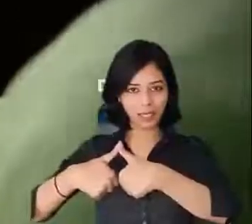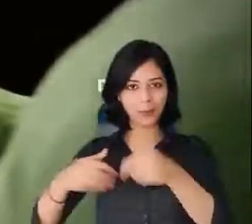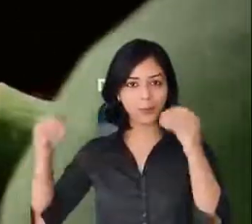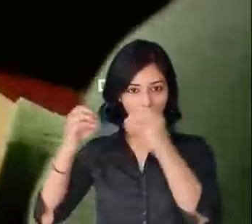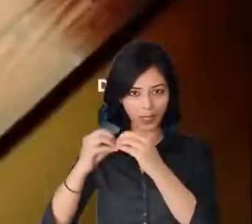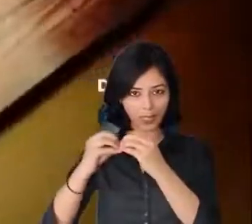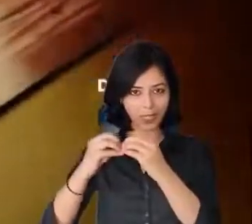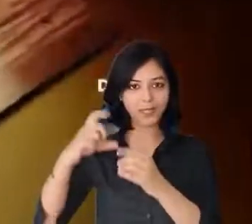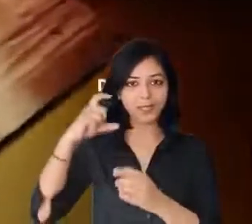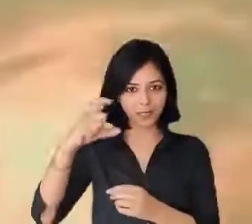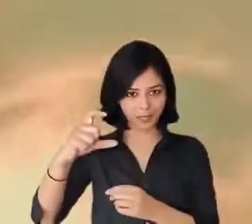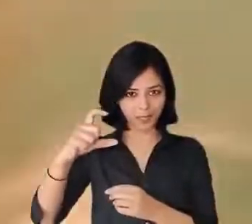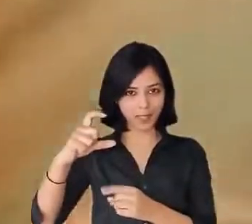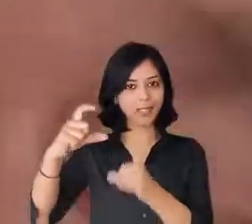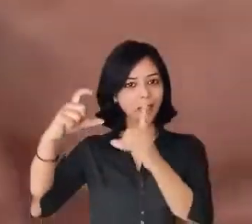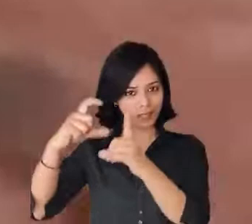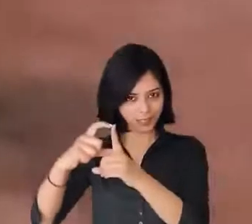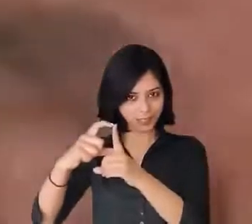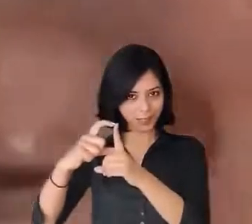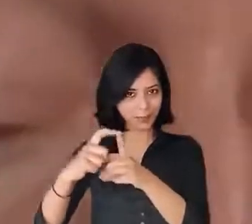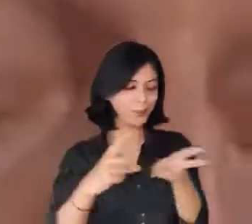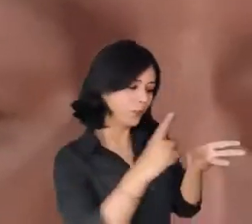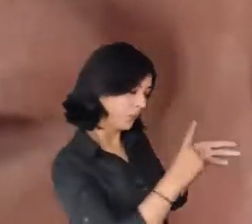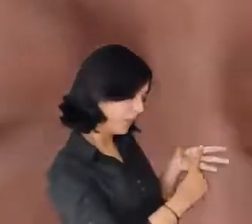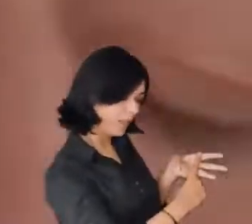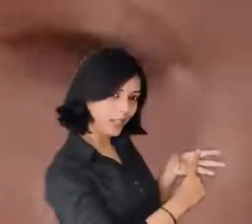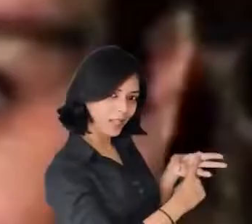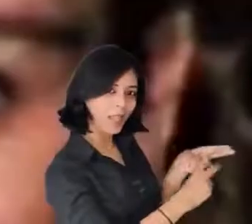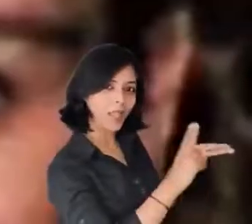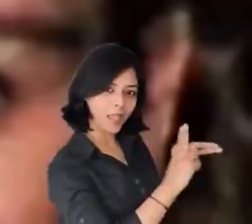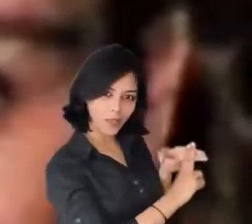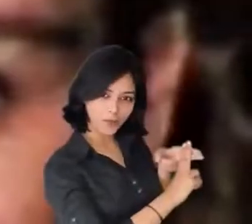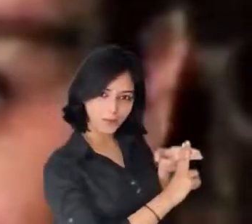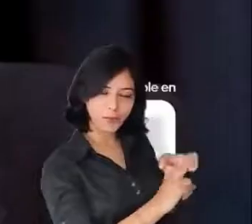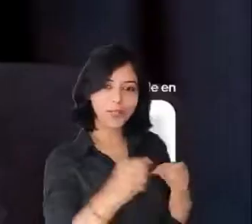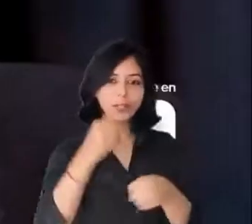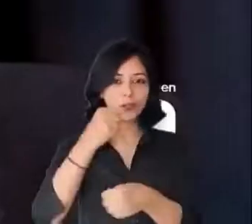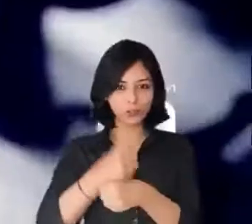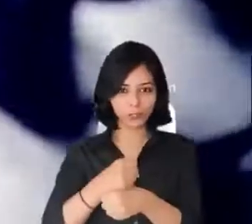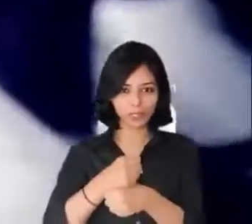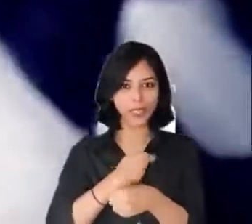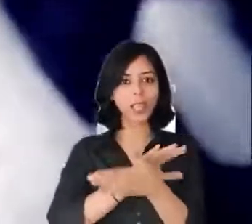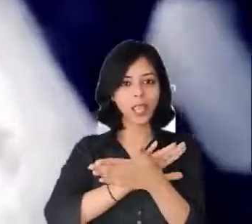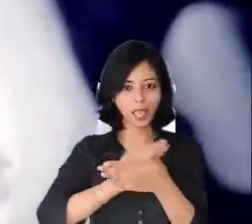Tomé una fotografía de Robin y la dejé justo frente a él y le dije: tú la